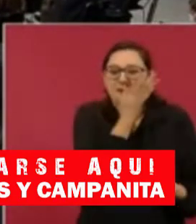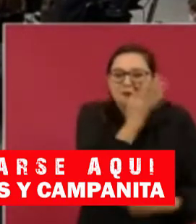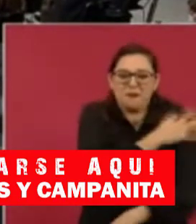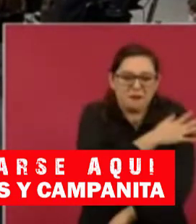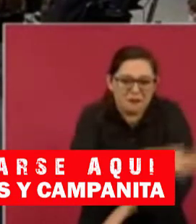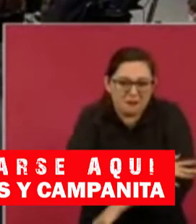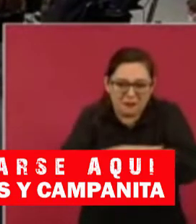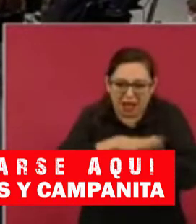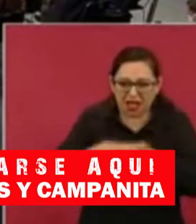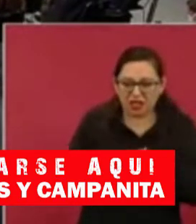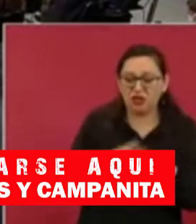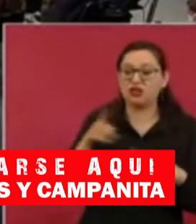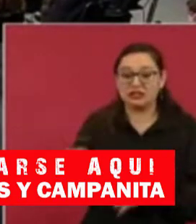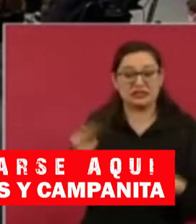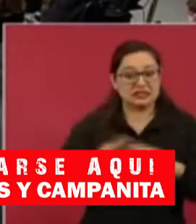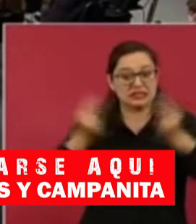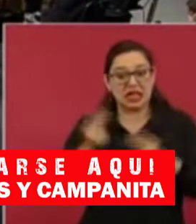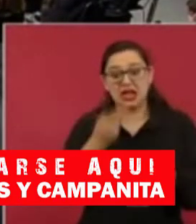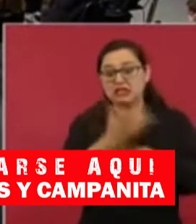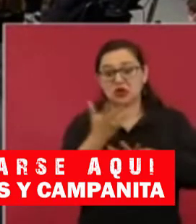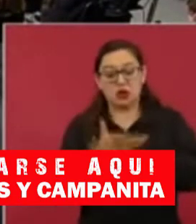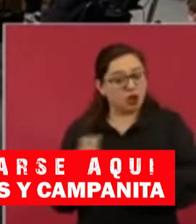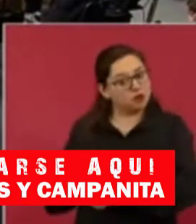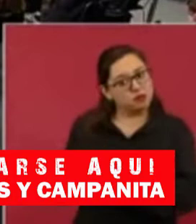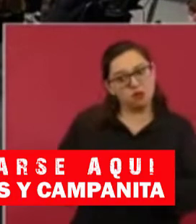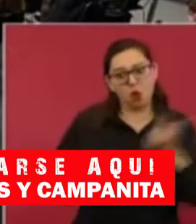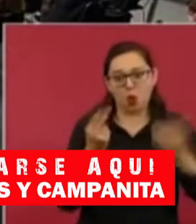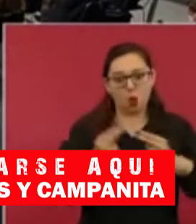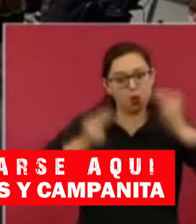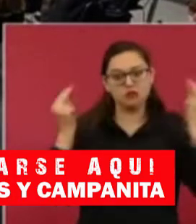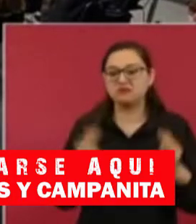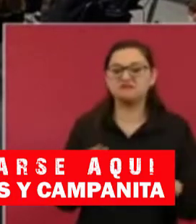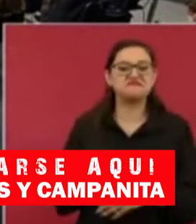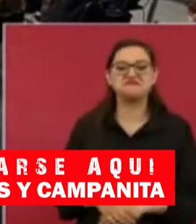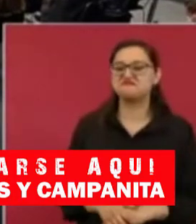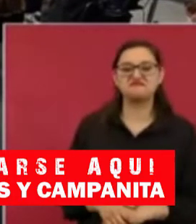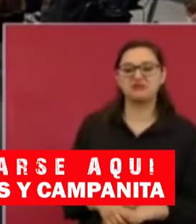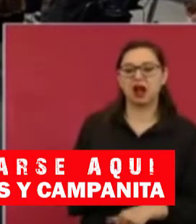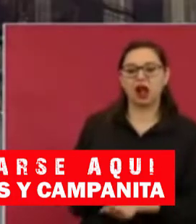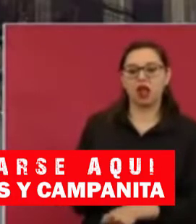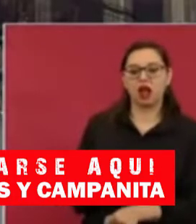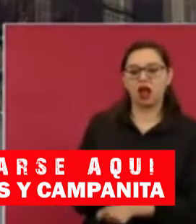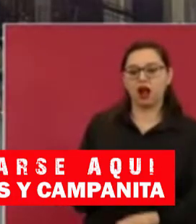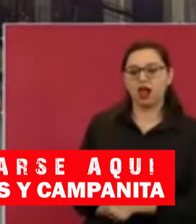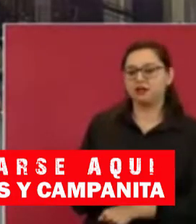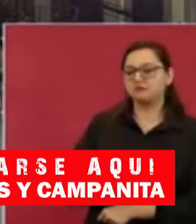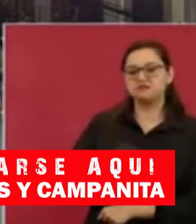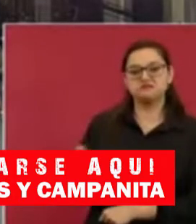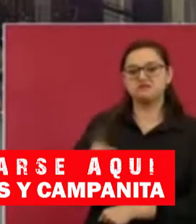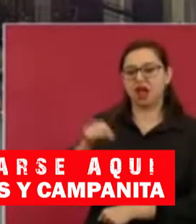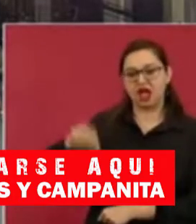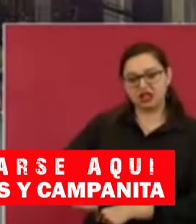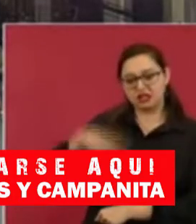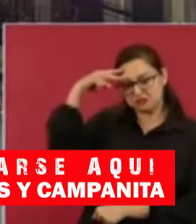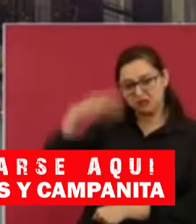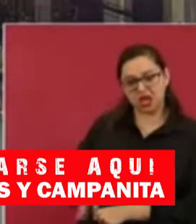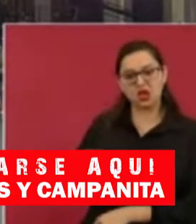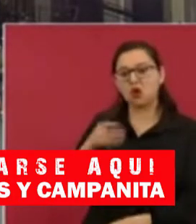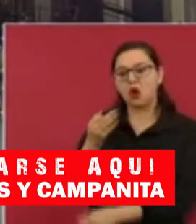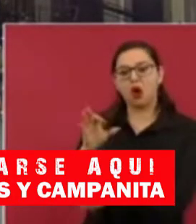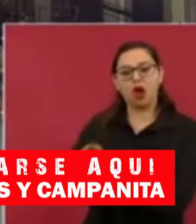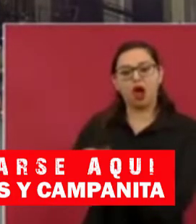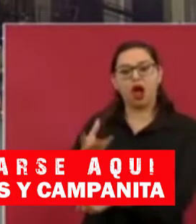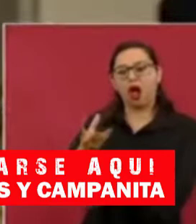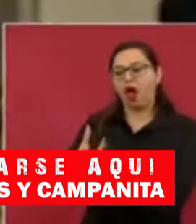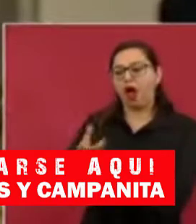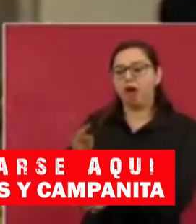tanto necesitaban con tanta urgencia, y se les trasladó a otros hospitales aquí en México, cuando todos sabemos cómo estaba el sistema